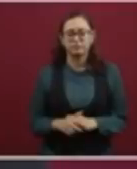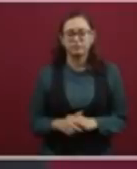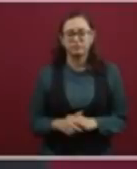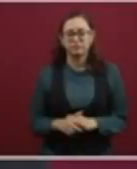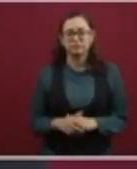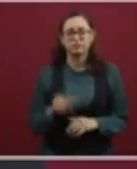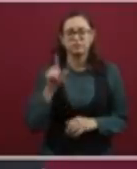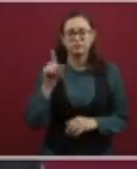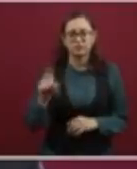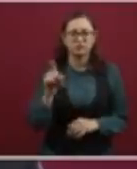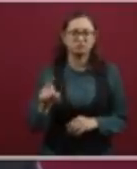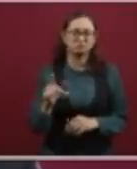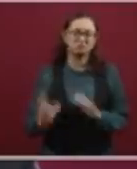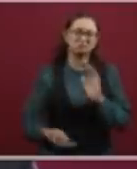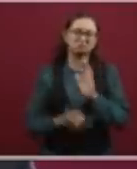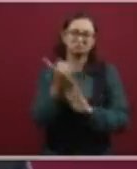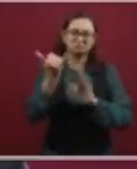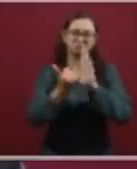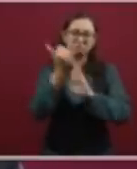almacenar